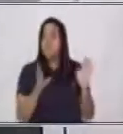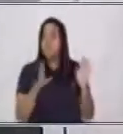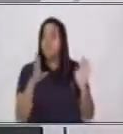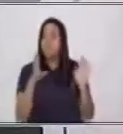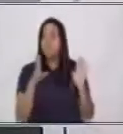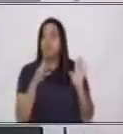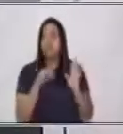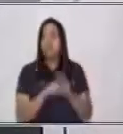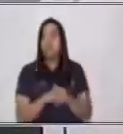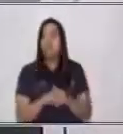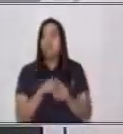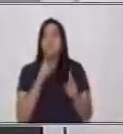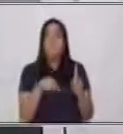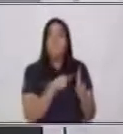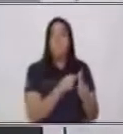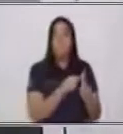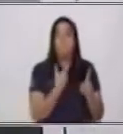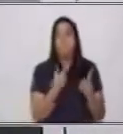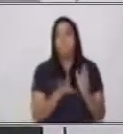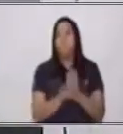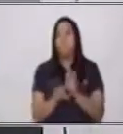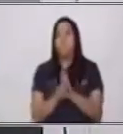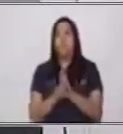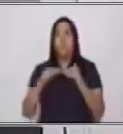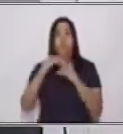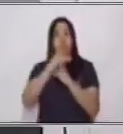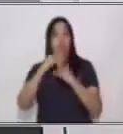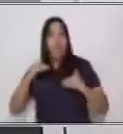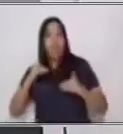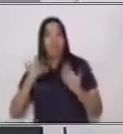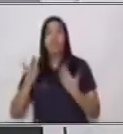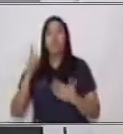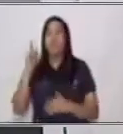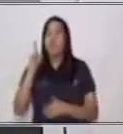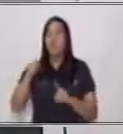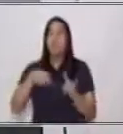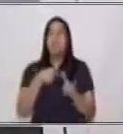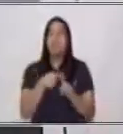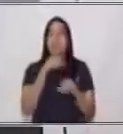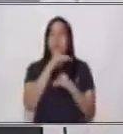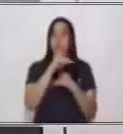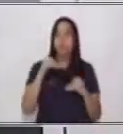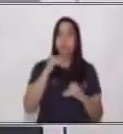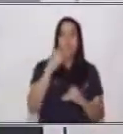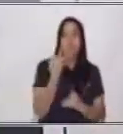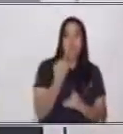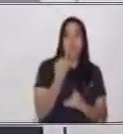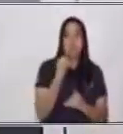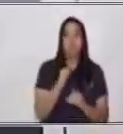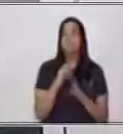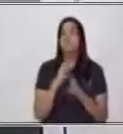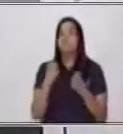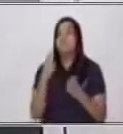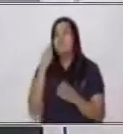aquí. Entonces 2 veces menos 2 veces el renglón 1. Más este renglón.